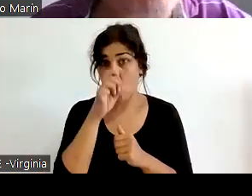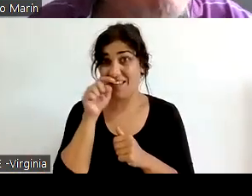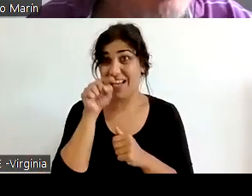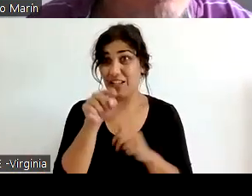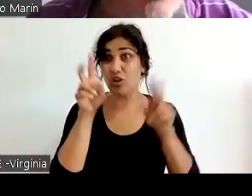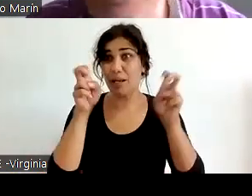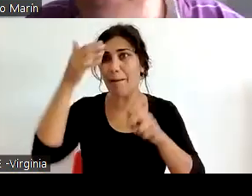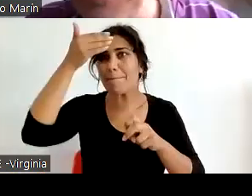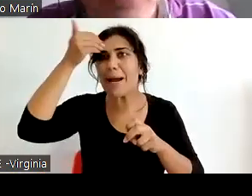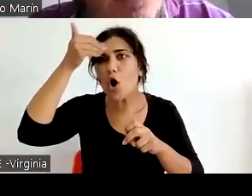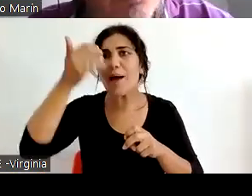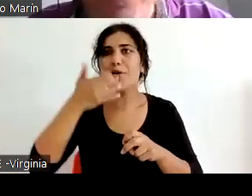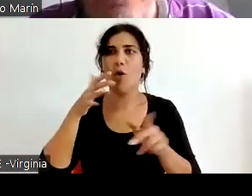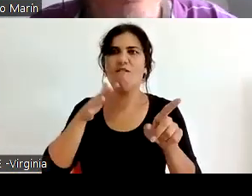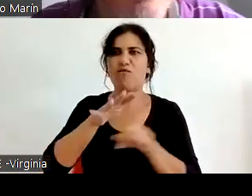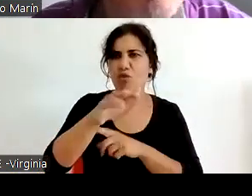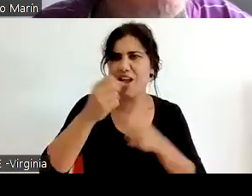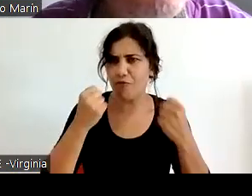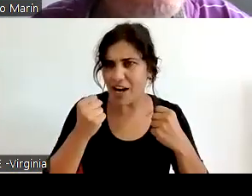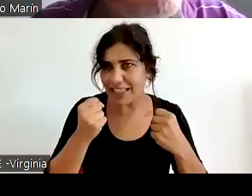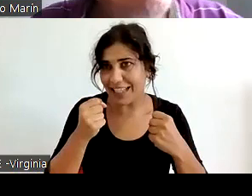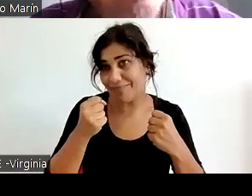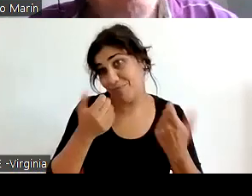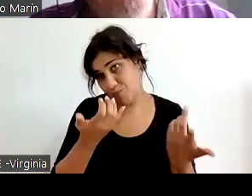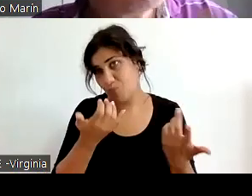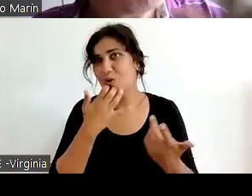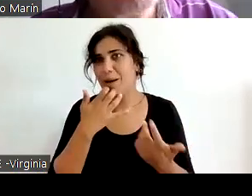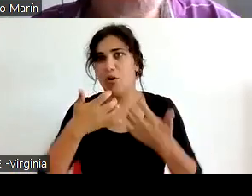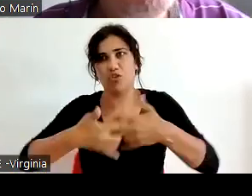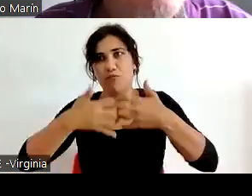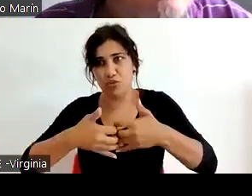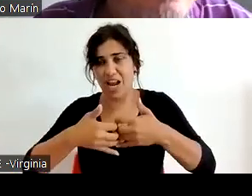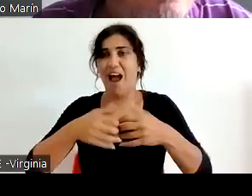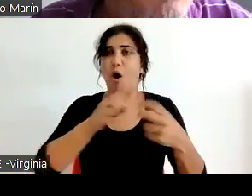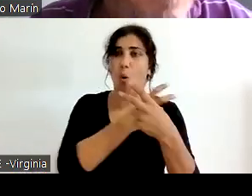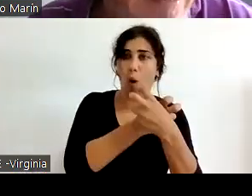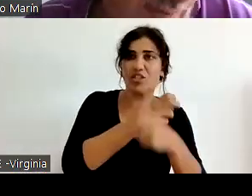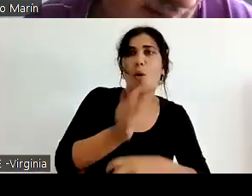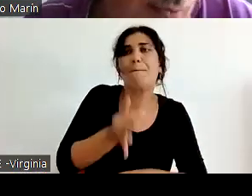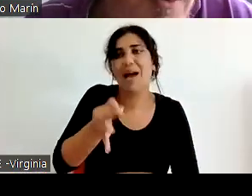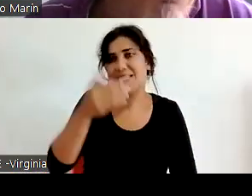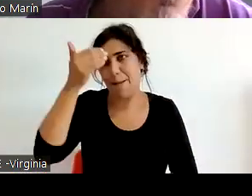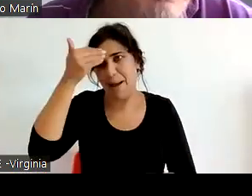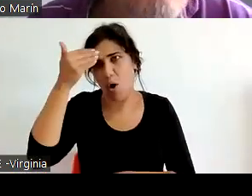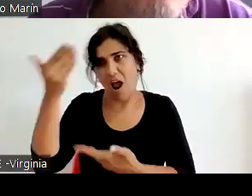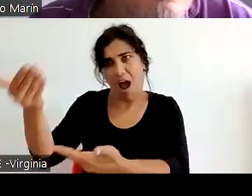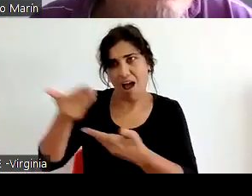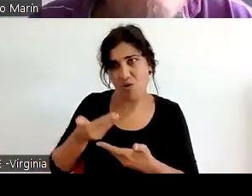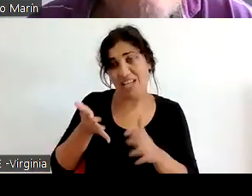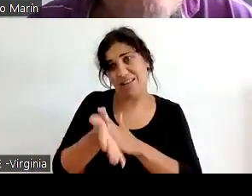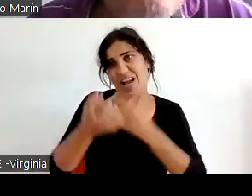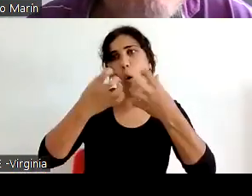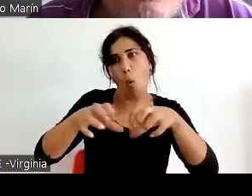en la memoria, por ejemplo, entre otras muchas funciones. Entonces, el aporte de colina, que el huevo es muy rico en